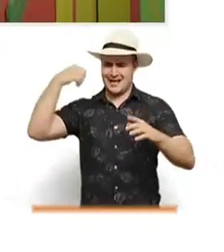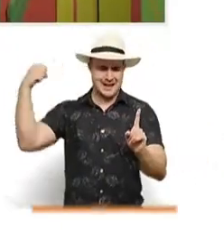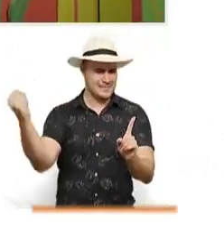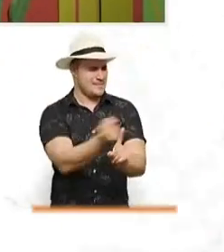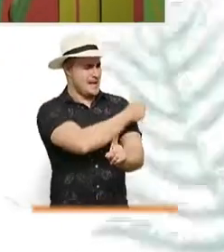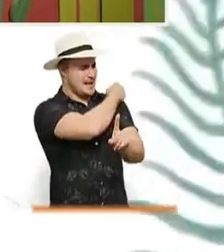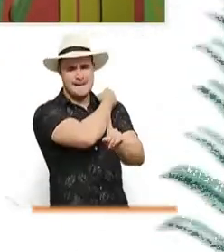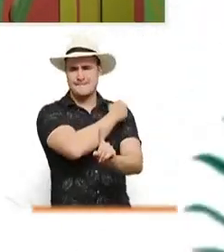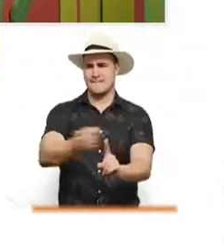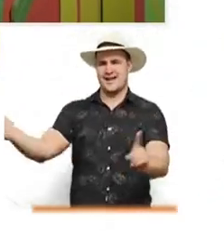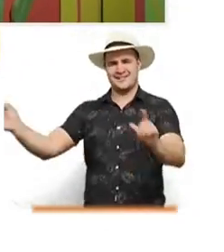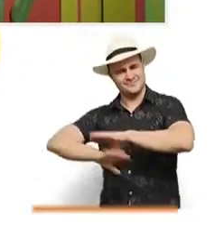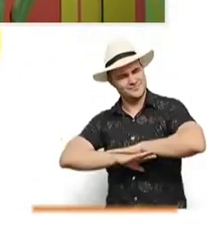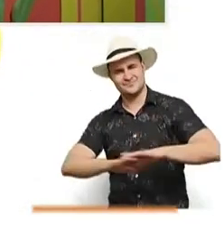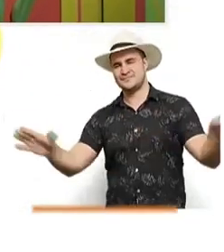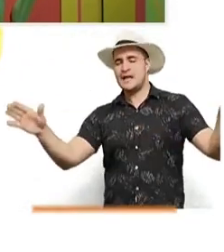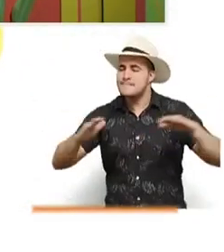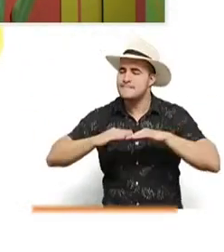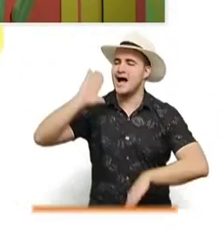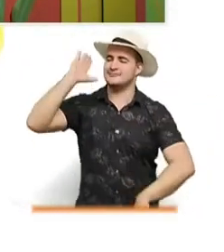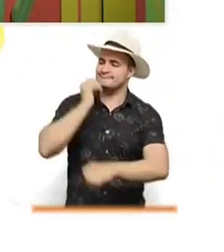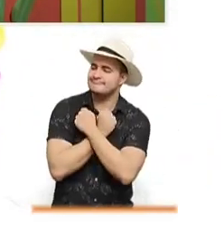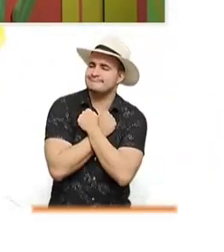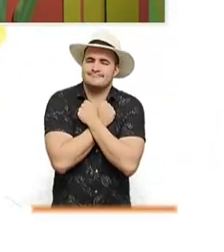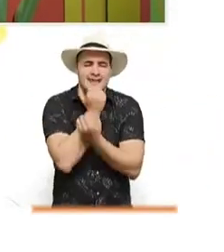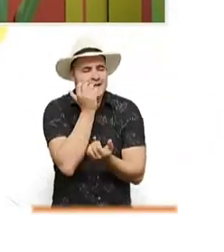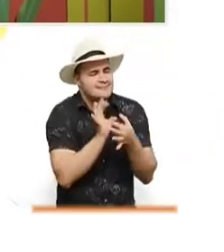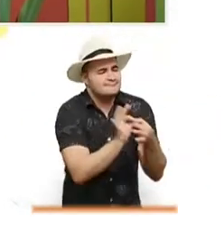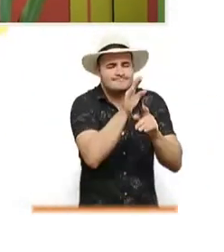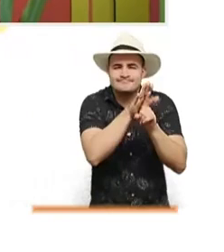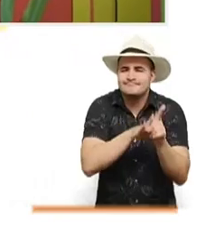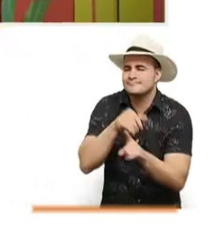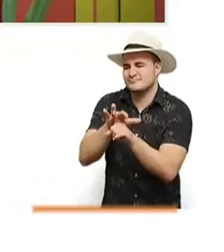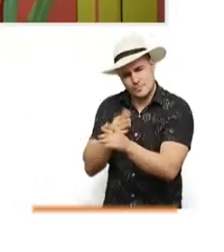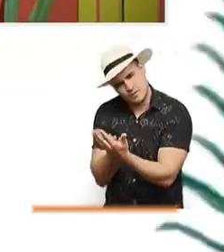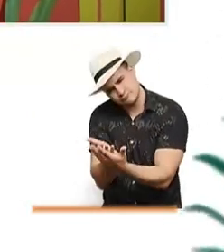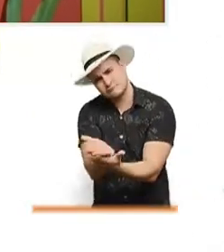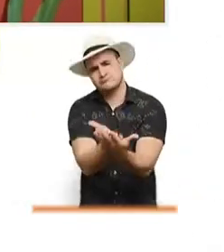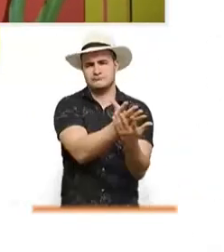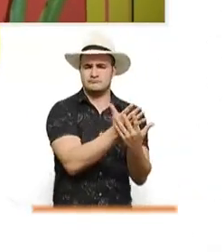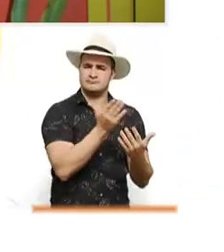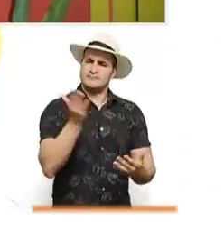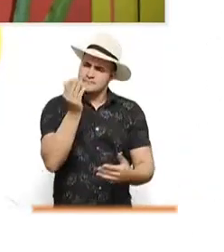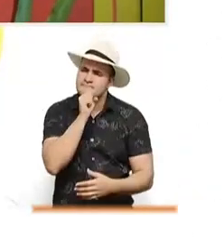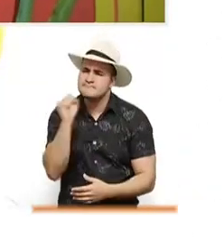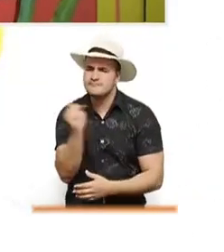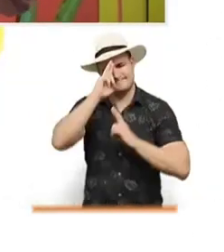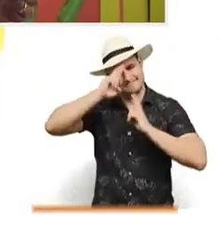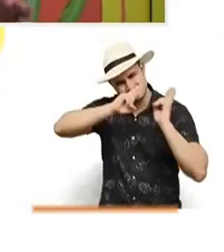más cariño y más amor, y sugiero más respeto para el